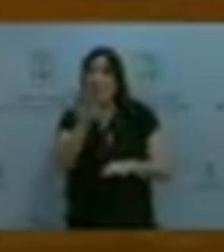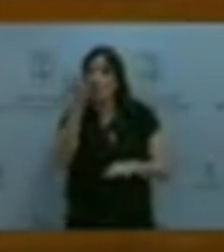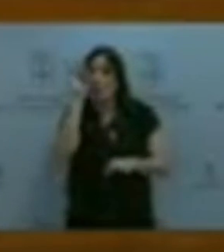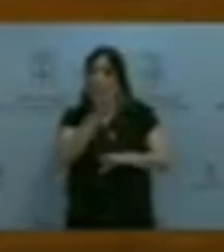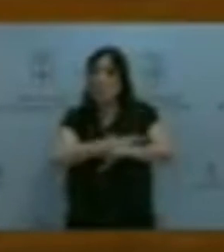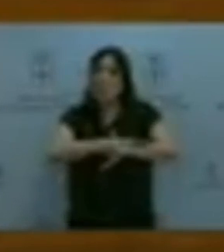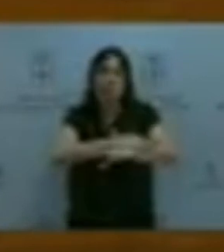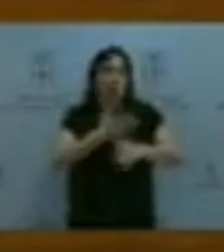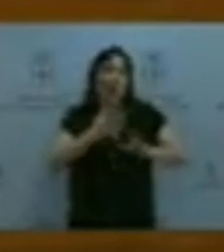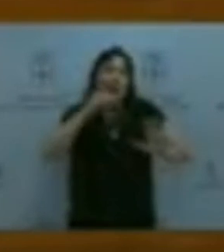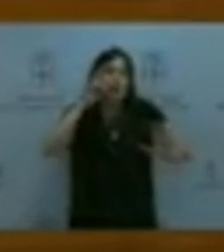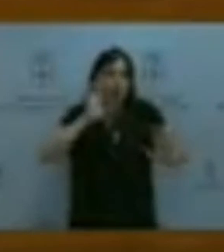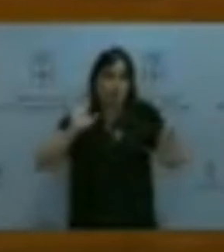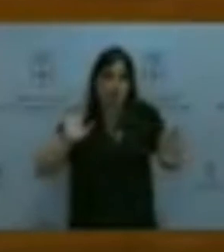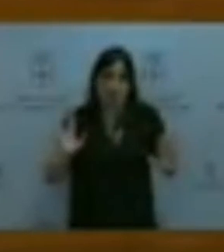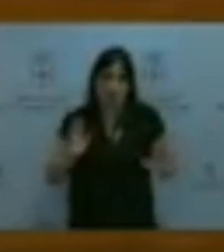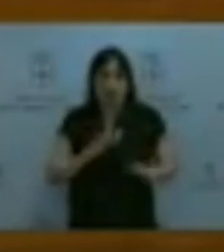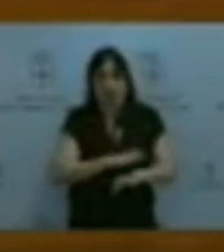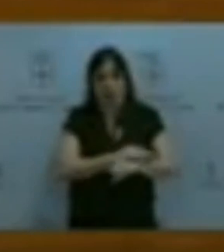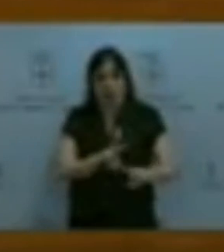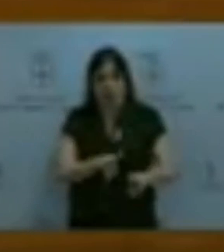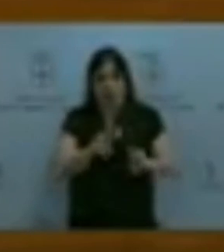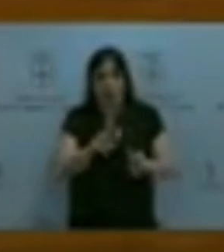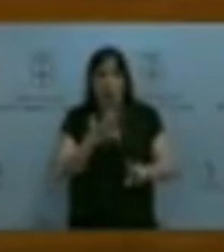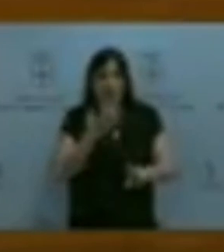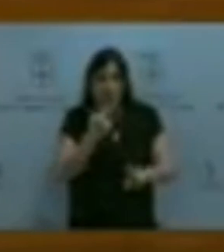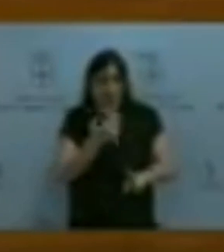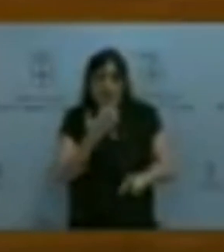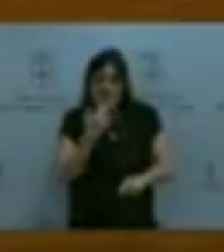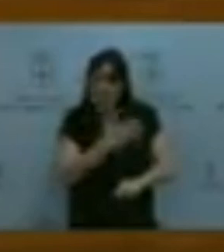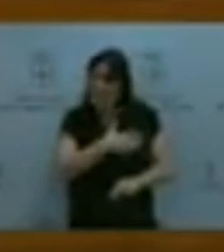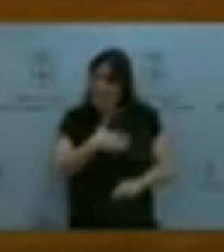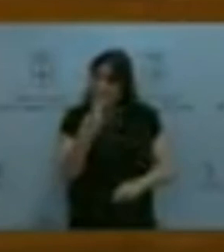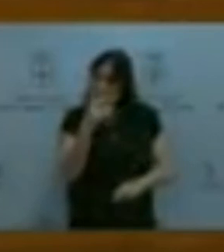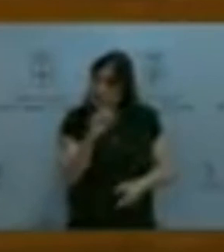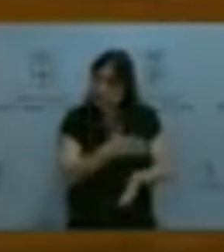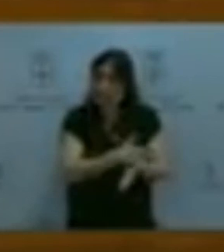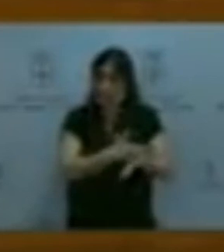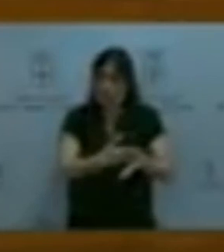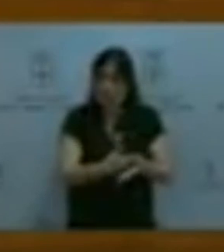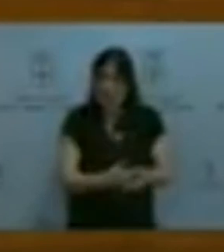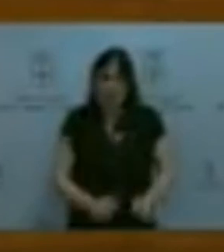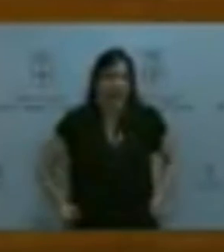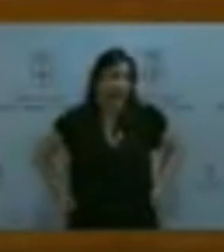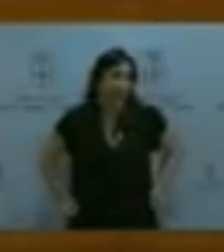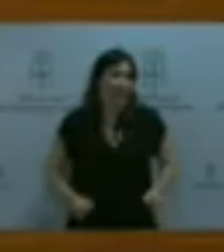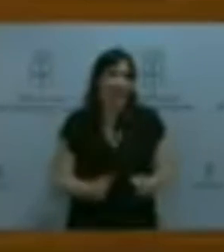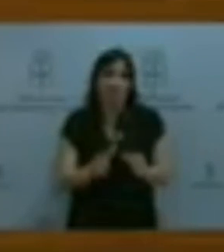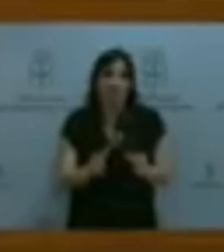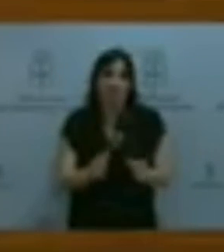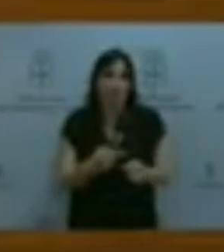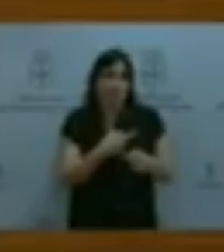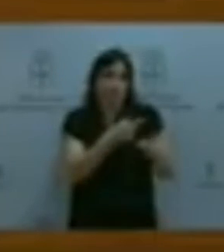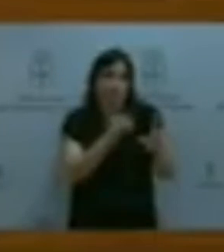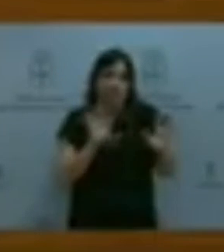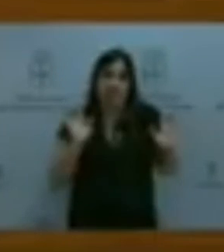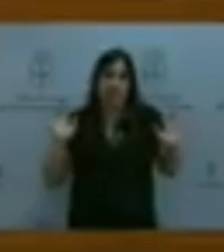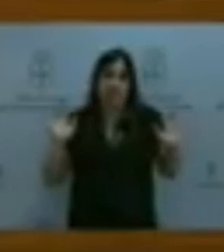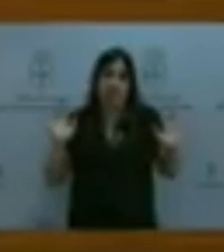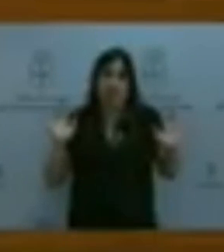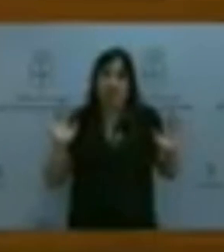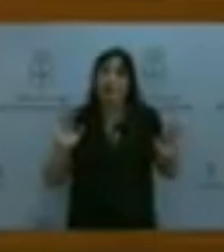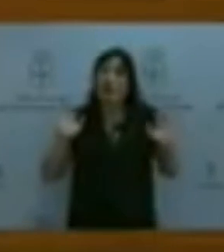que si quieren gastar 20 millones despilfarrando, que lo hagan ustedes. Pero desde luego no haciéndoselo pagar